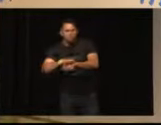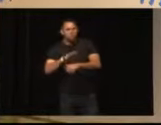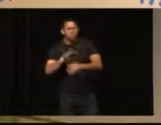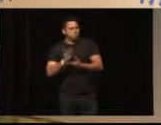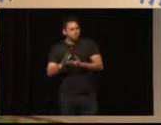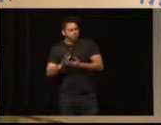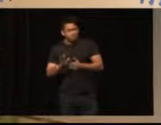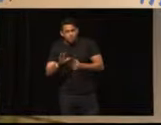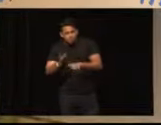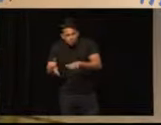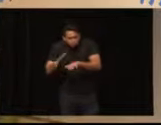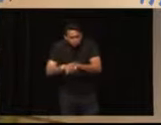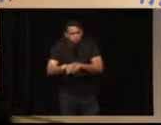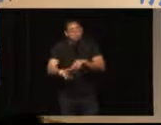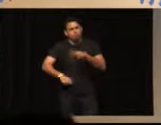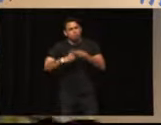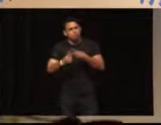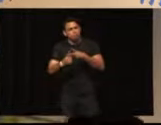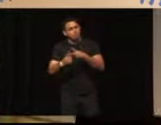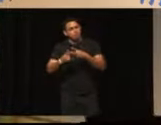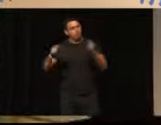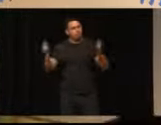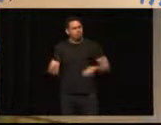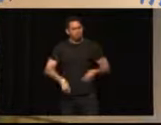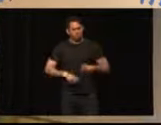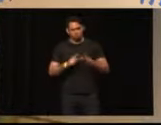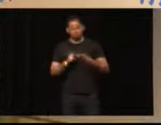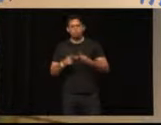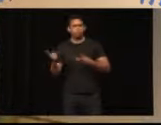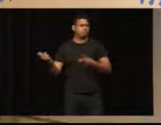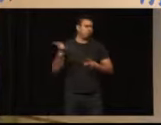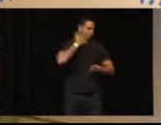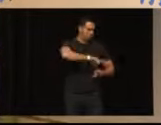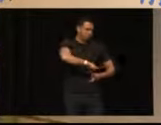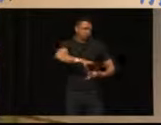y hacer posible y tener condiciones de